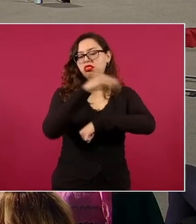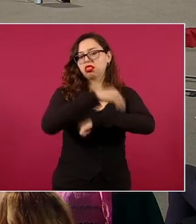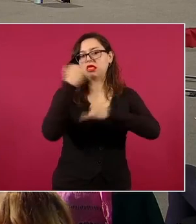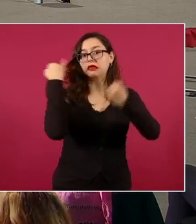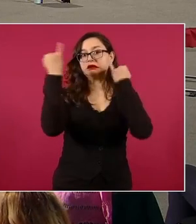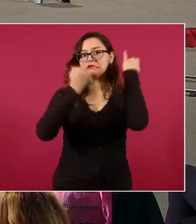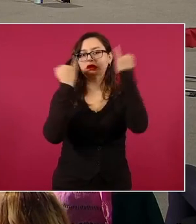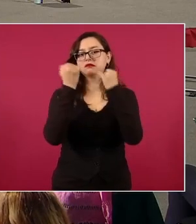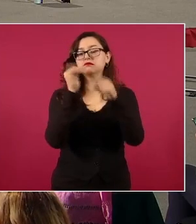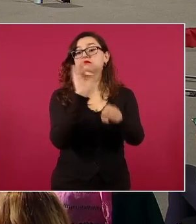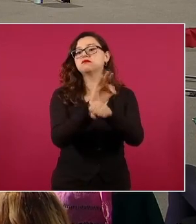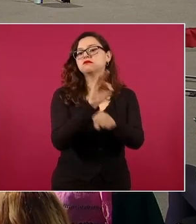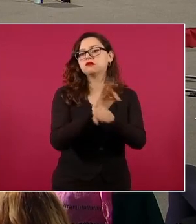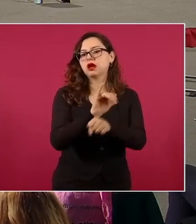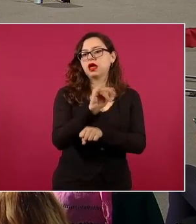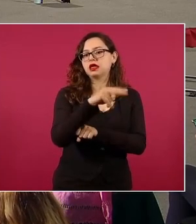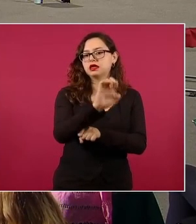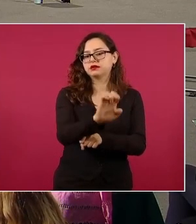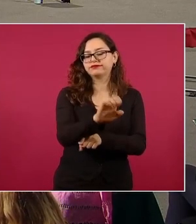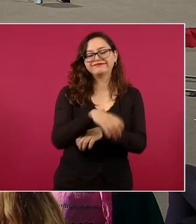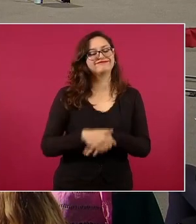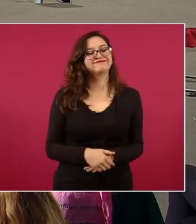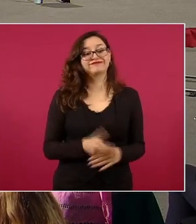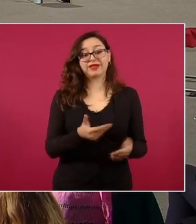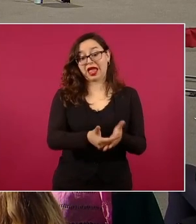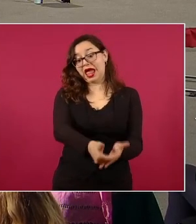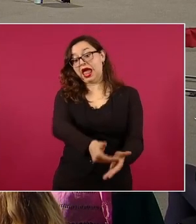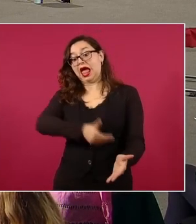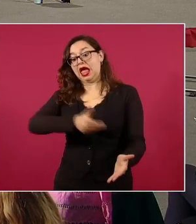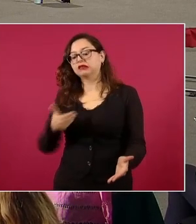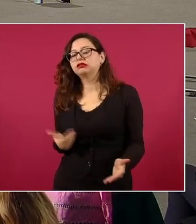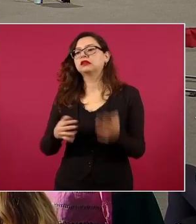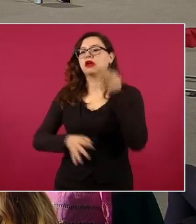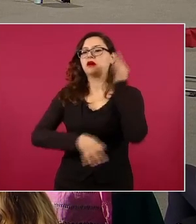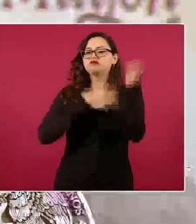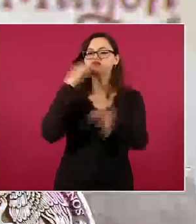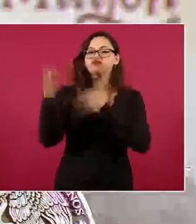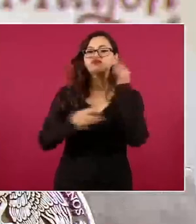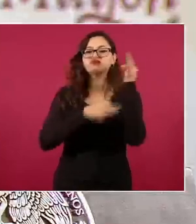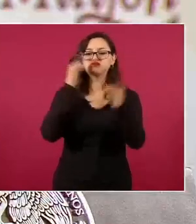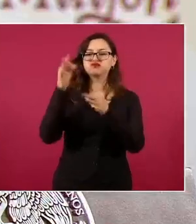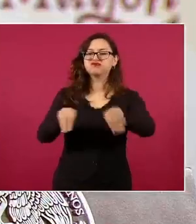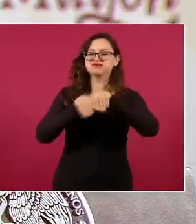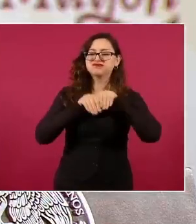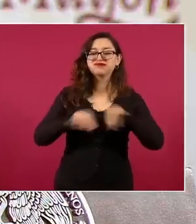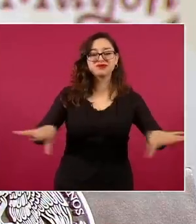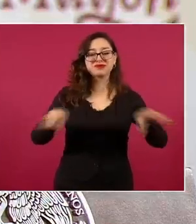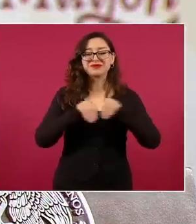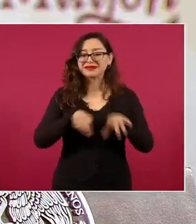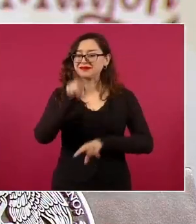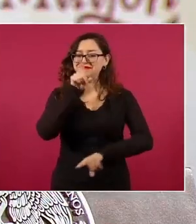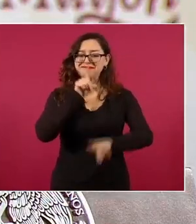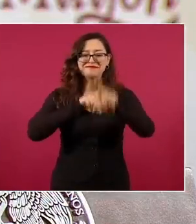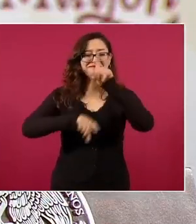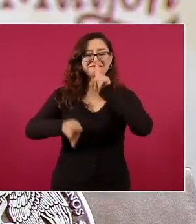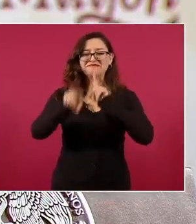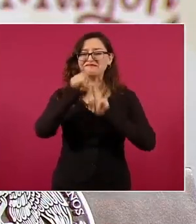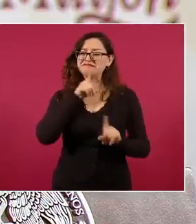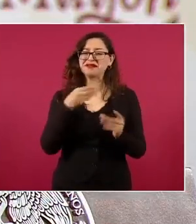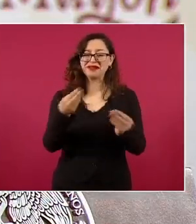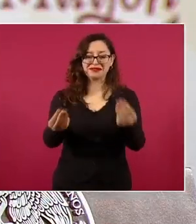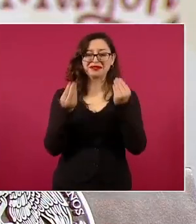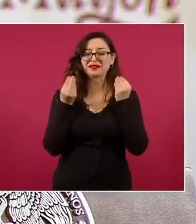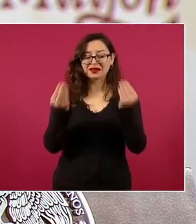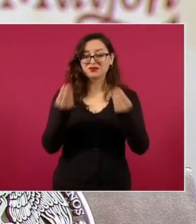muchas las mentiras que se propagaron en torno a la reforma electoral durante la marcha que se realizó el pasado domingo a